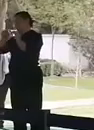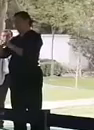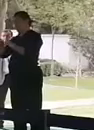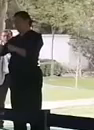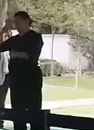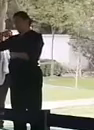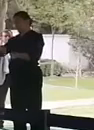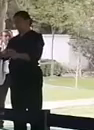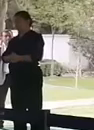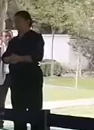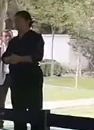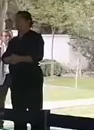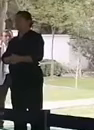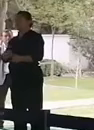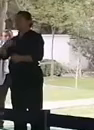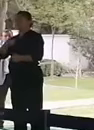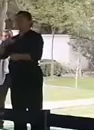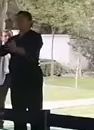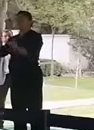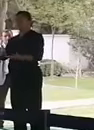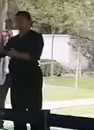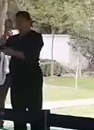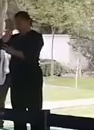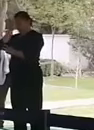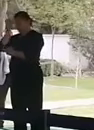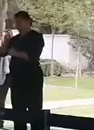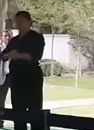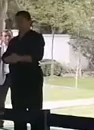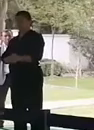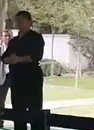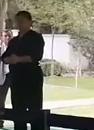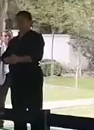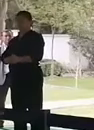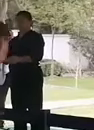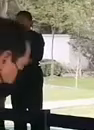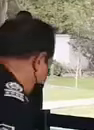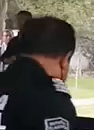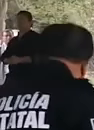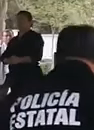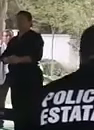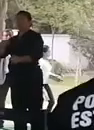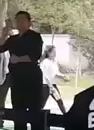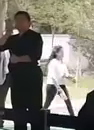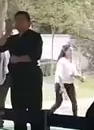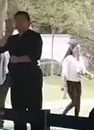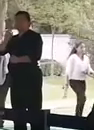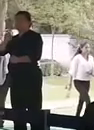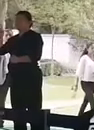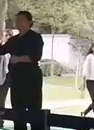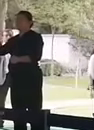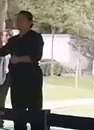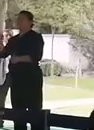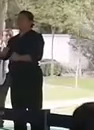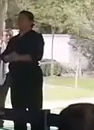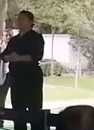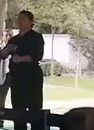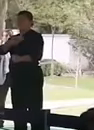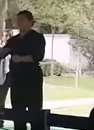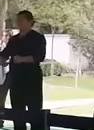Vengo porque vengo a conocer, y siempre venimos nosotros de la parte del presidente Biden para saludar